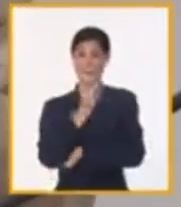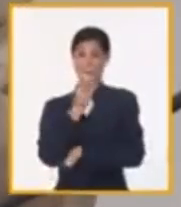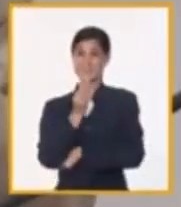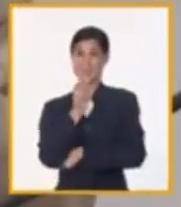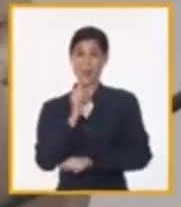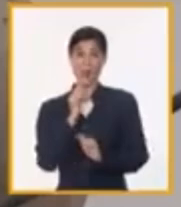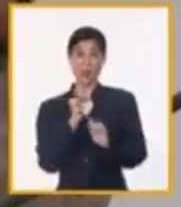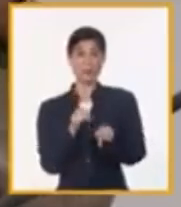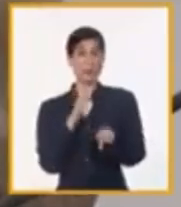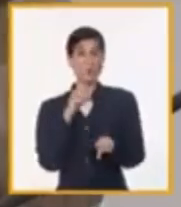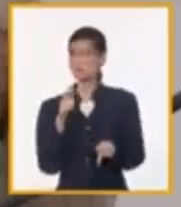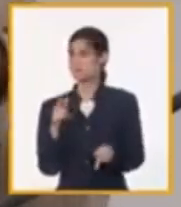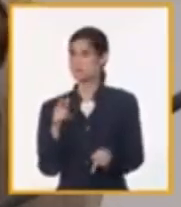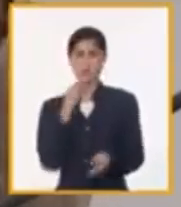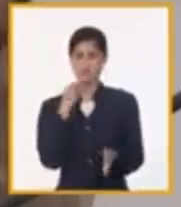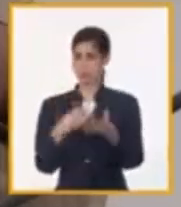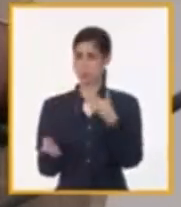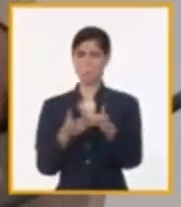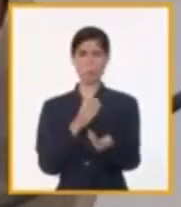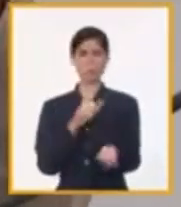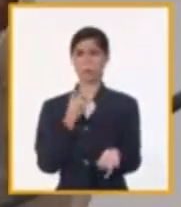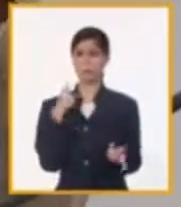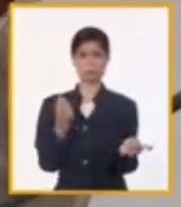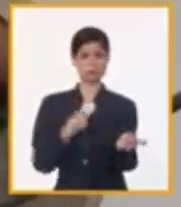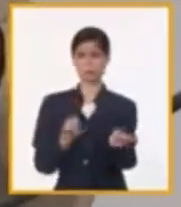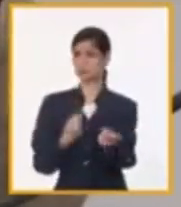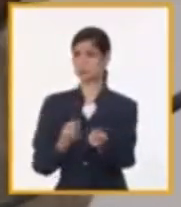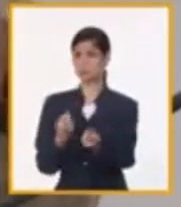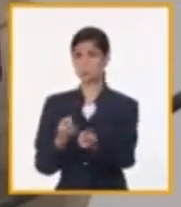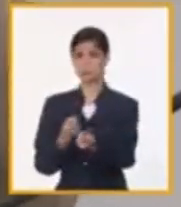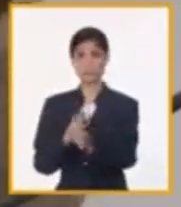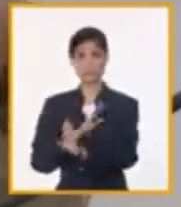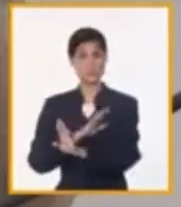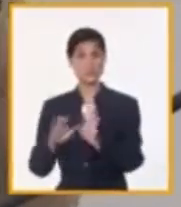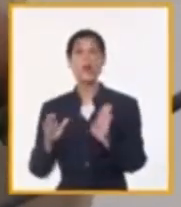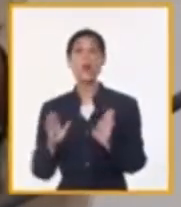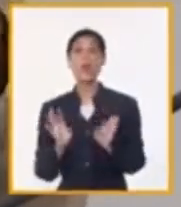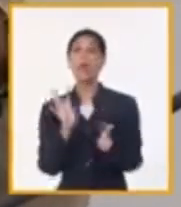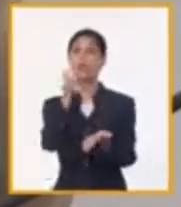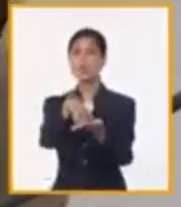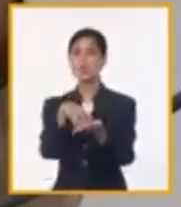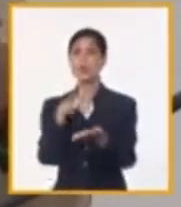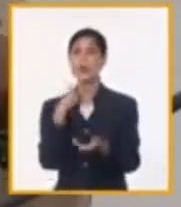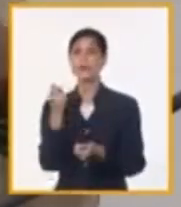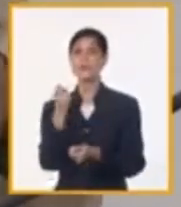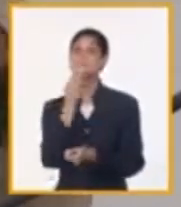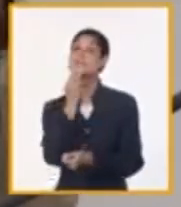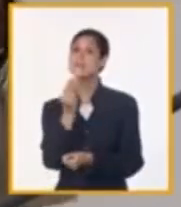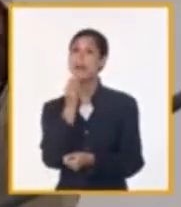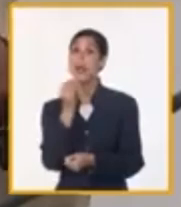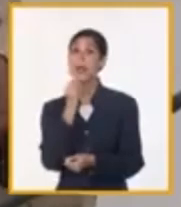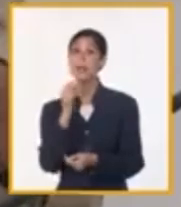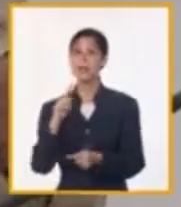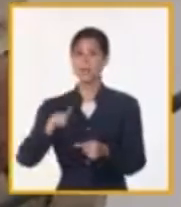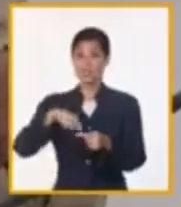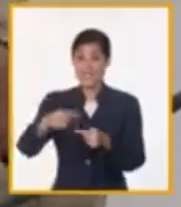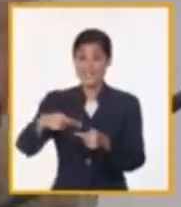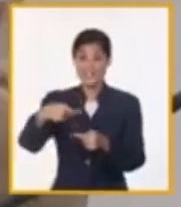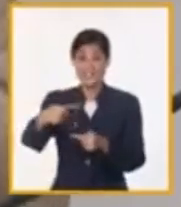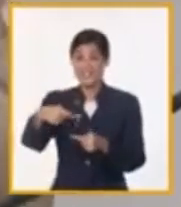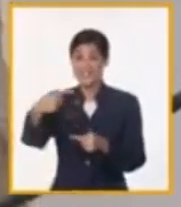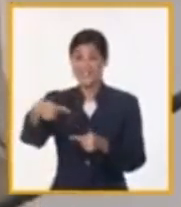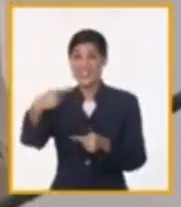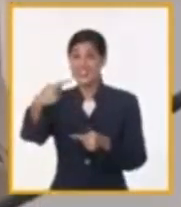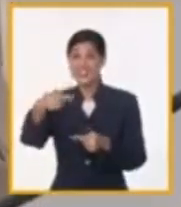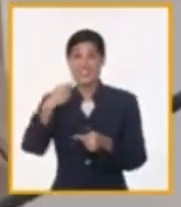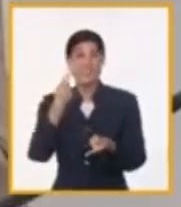Israel desde hace semanas meses hay protestas masivas toda la semana todos los días todos los fines de semana